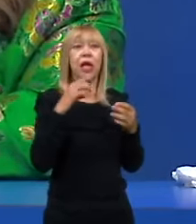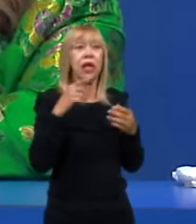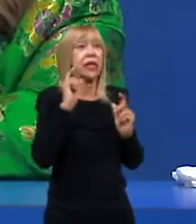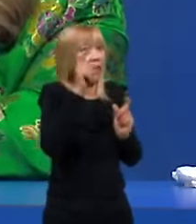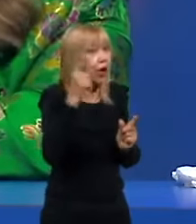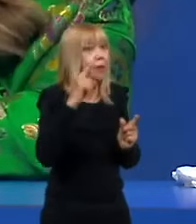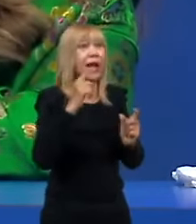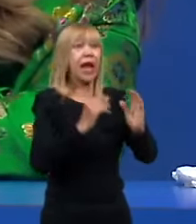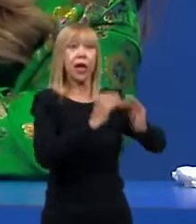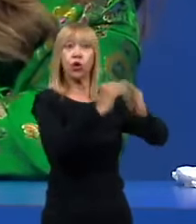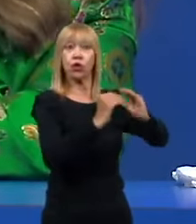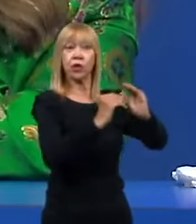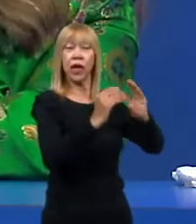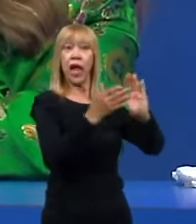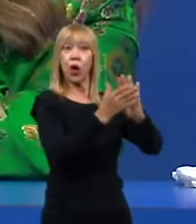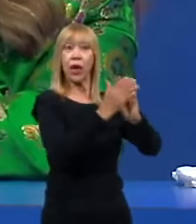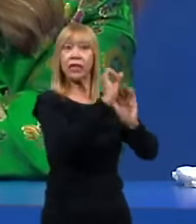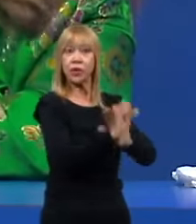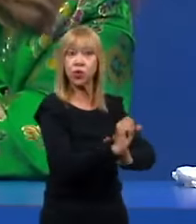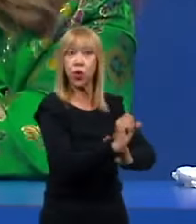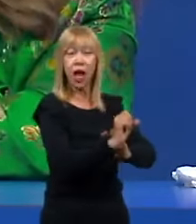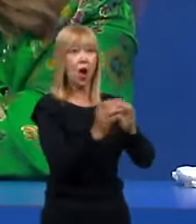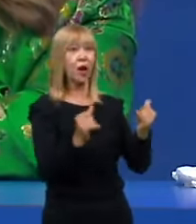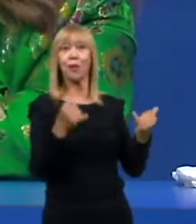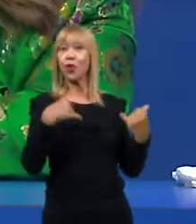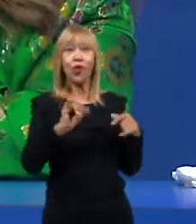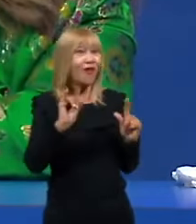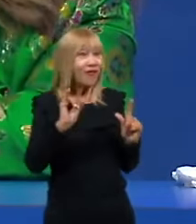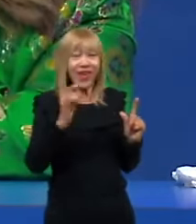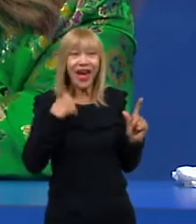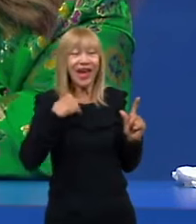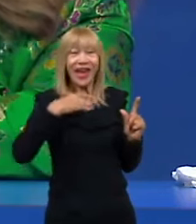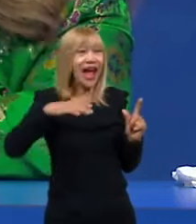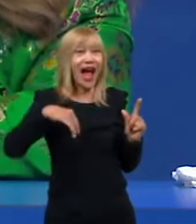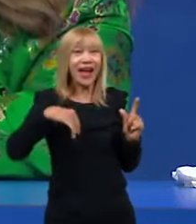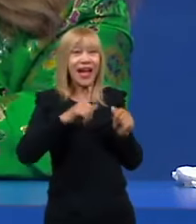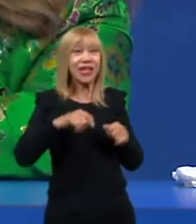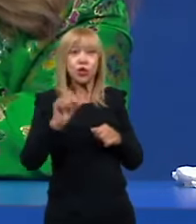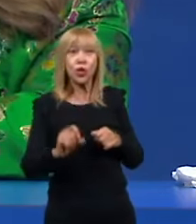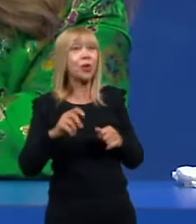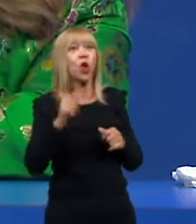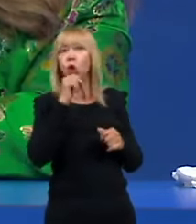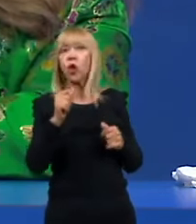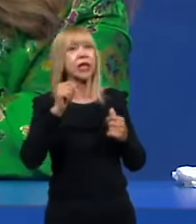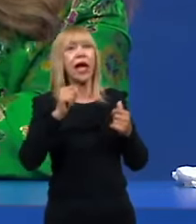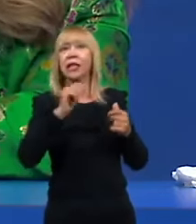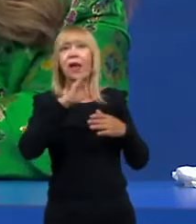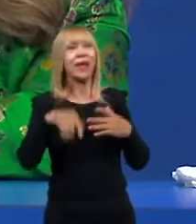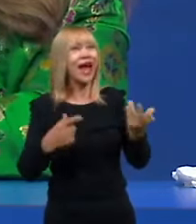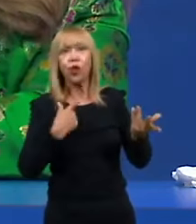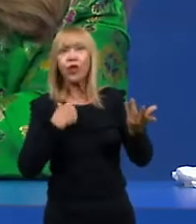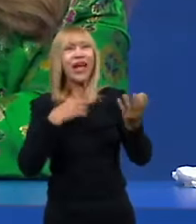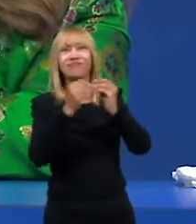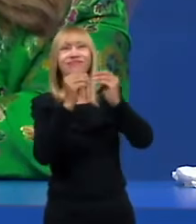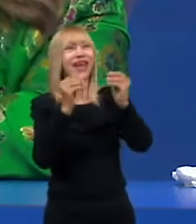para la reconstrucción de las escuelas del sur. Ahora mismo, todavía en el área sur de Puerto Rico no se han terminado con las columnas cortas ni con la